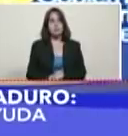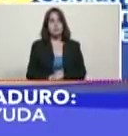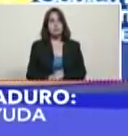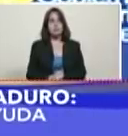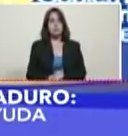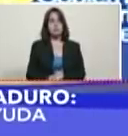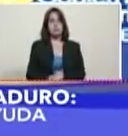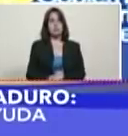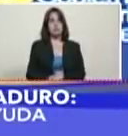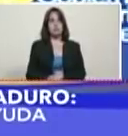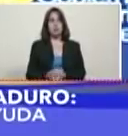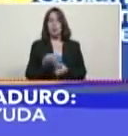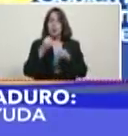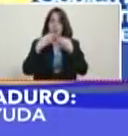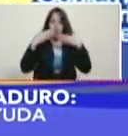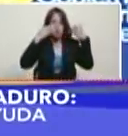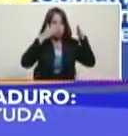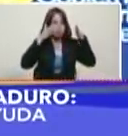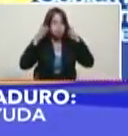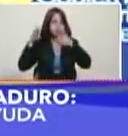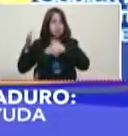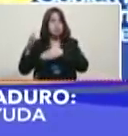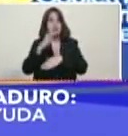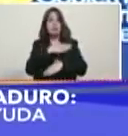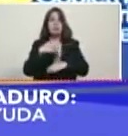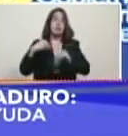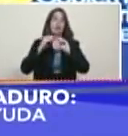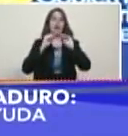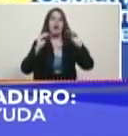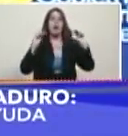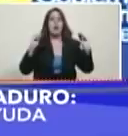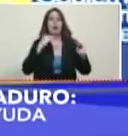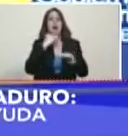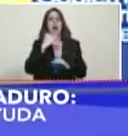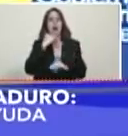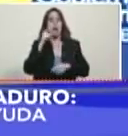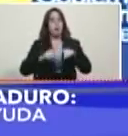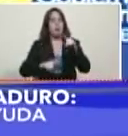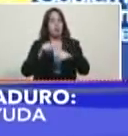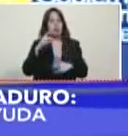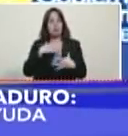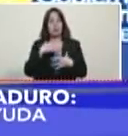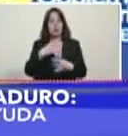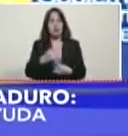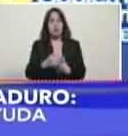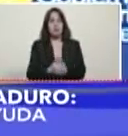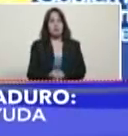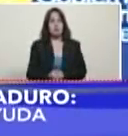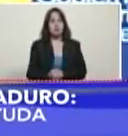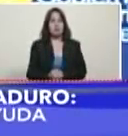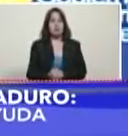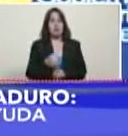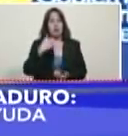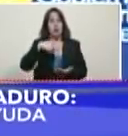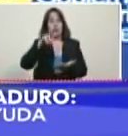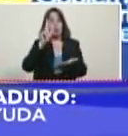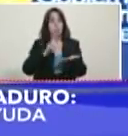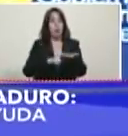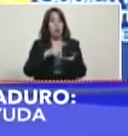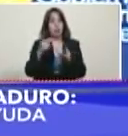Muy bien las orientaciones. Fíjense ustedes, también quiero anunciar varias cosas de interés. He aprobado los